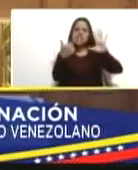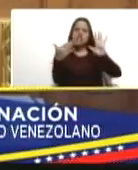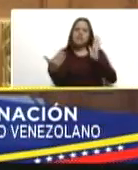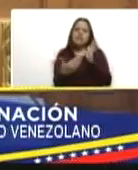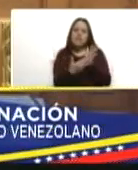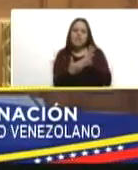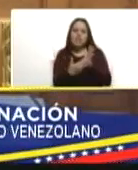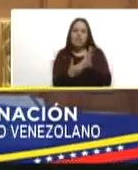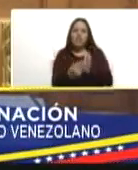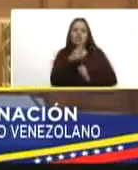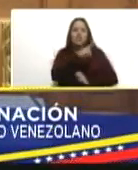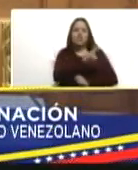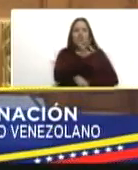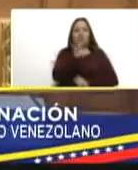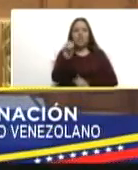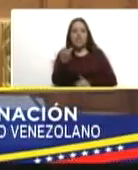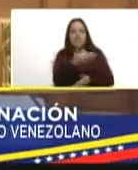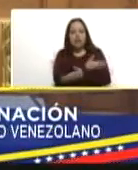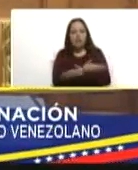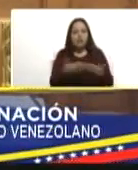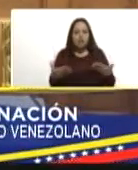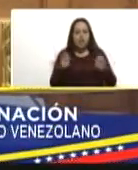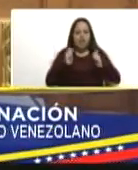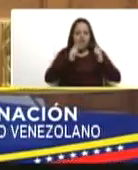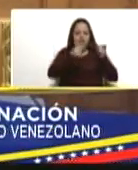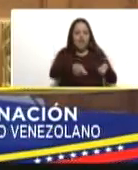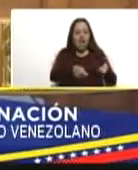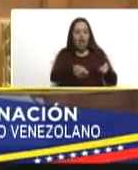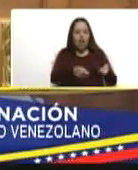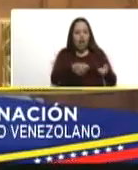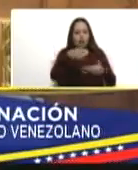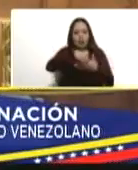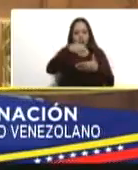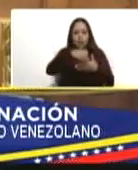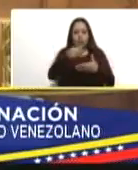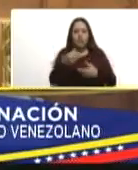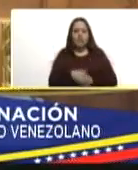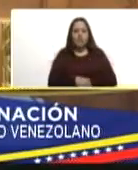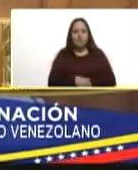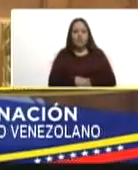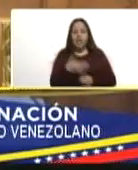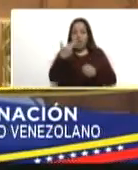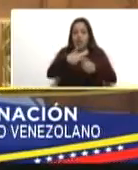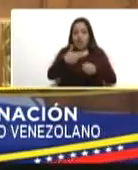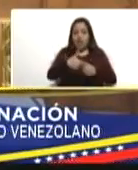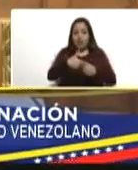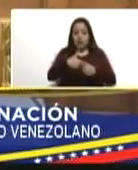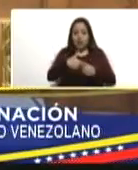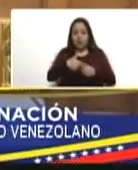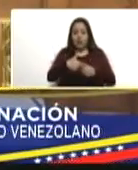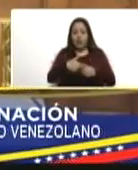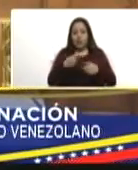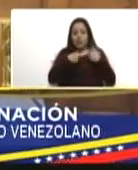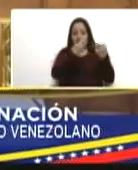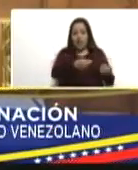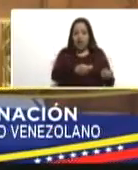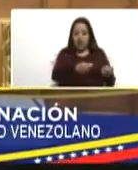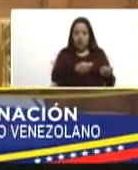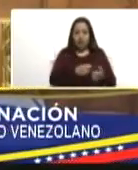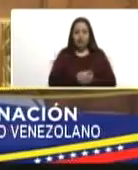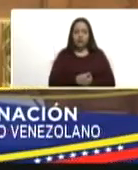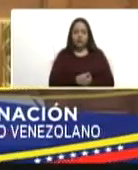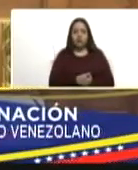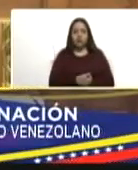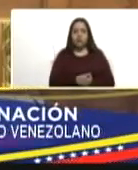6230 millones entregados por pedevesa a la república que es uno de los ingresos más importante que tiene la república